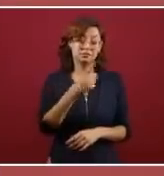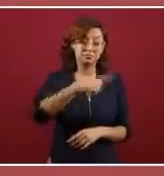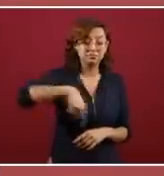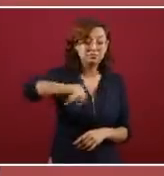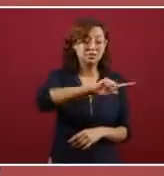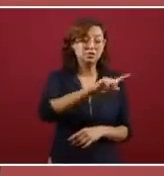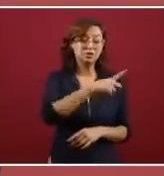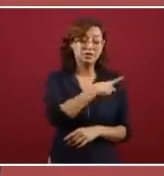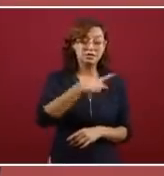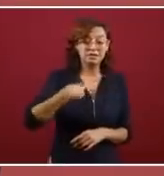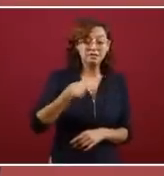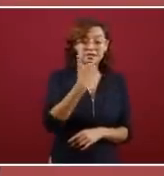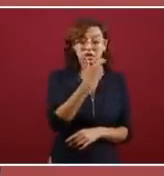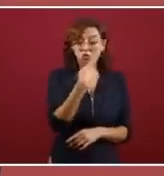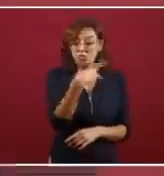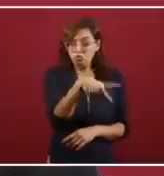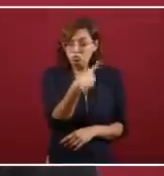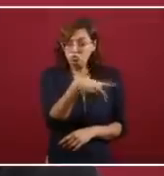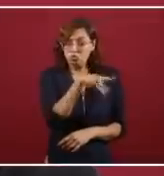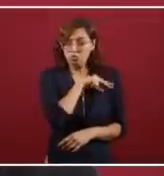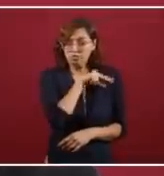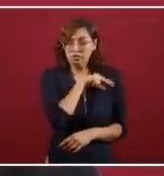cuentas